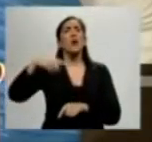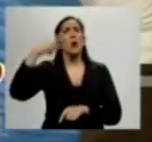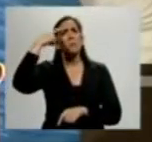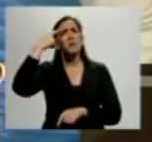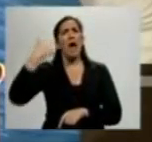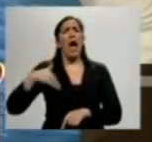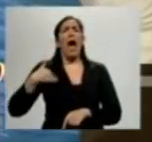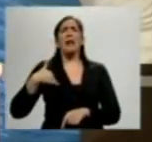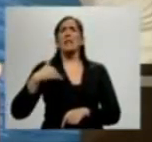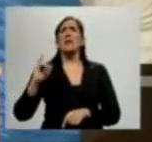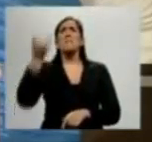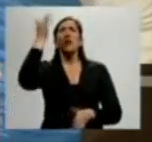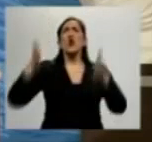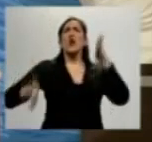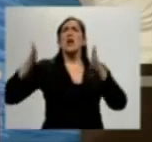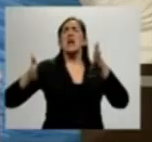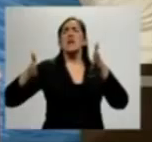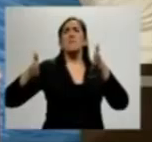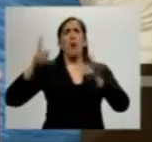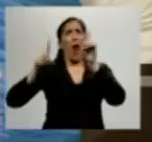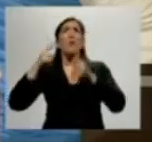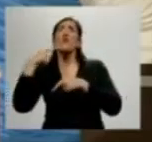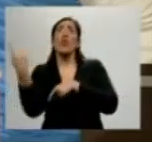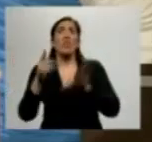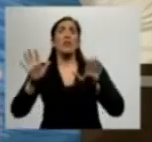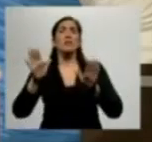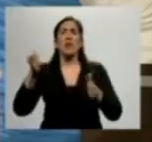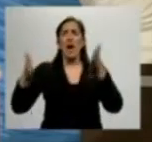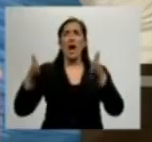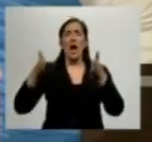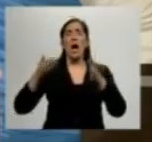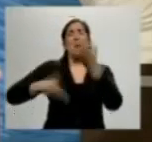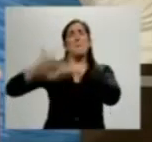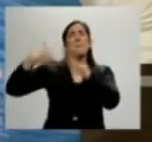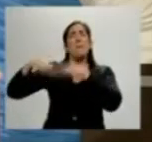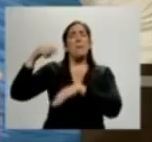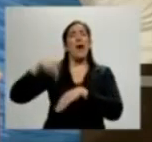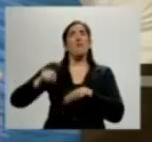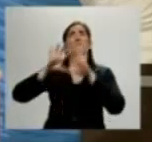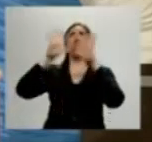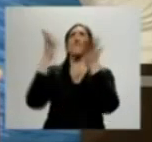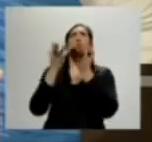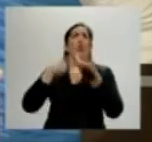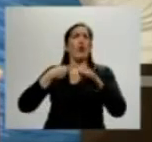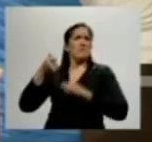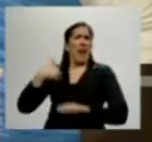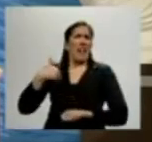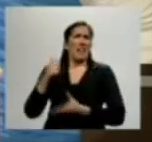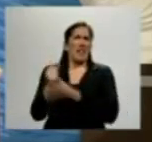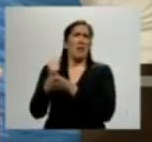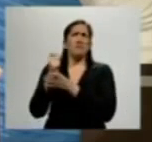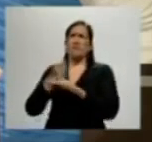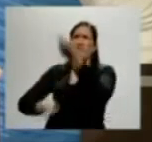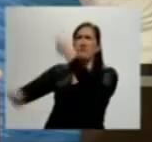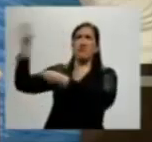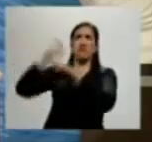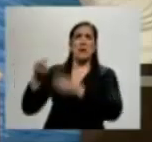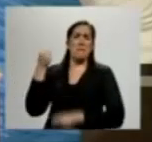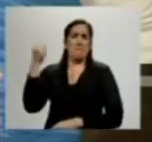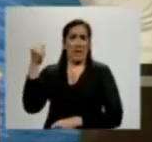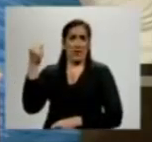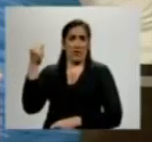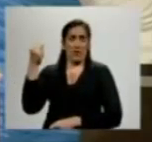su esplendor mayor durante principios de siglo, cuando éramos el granero del mundo, regía el peso. Para los